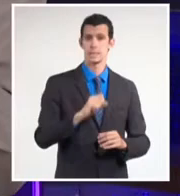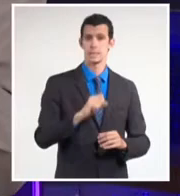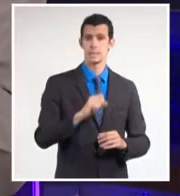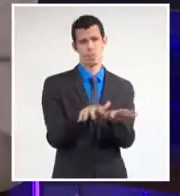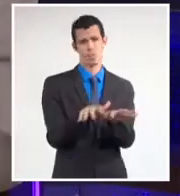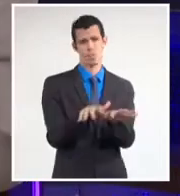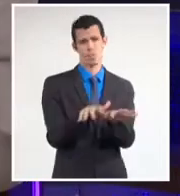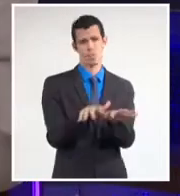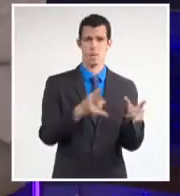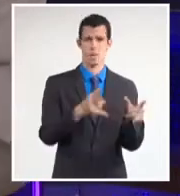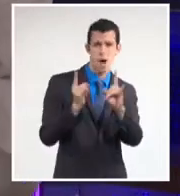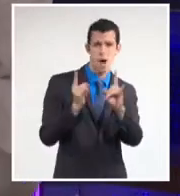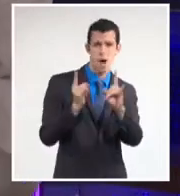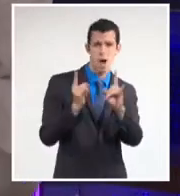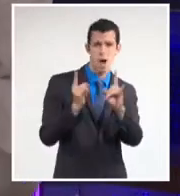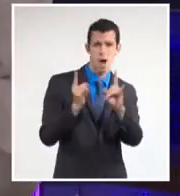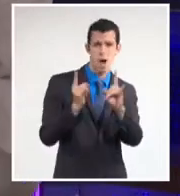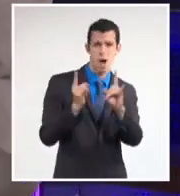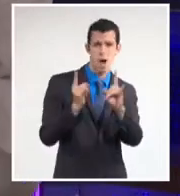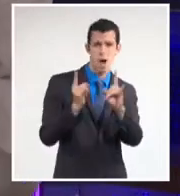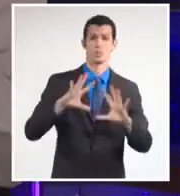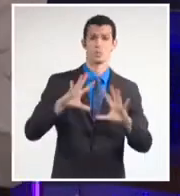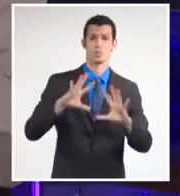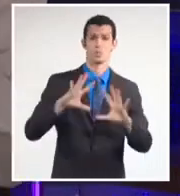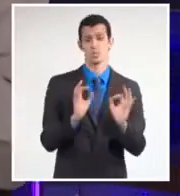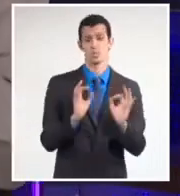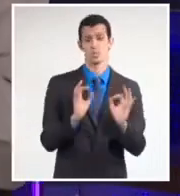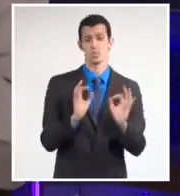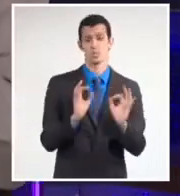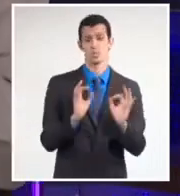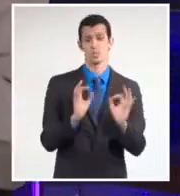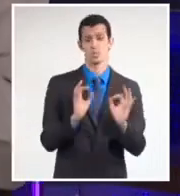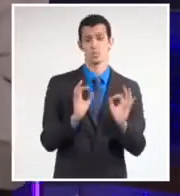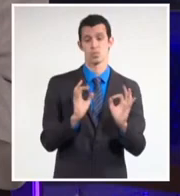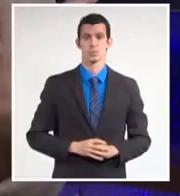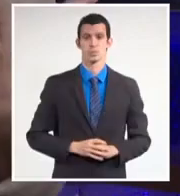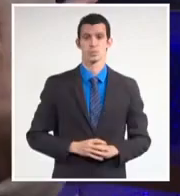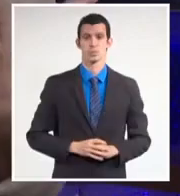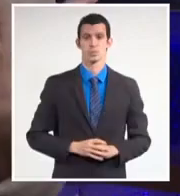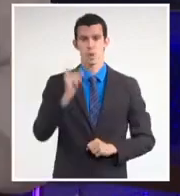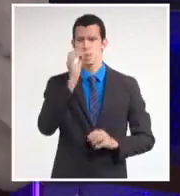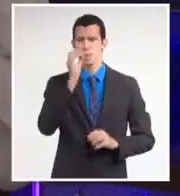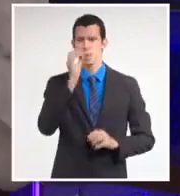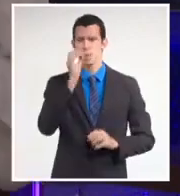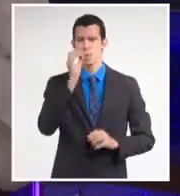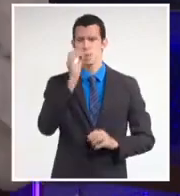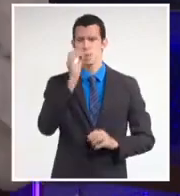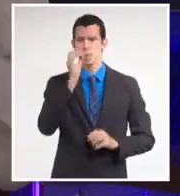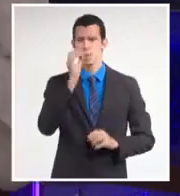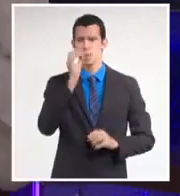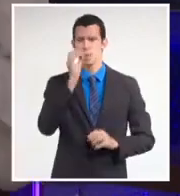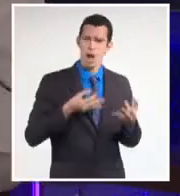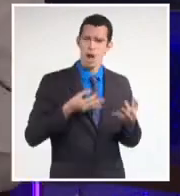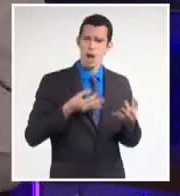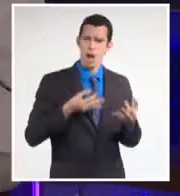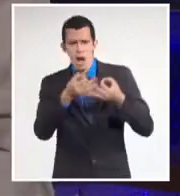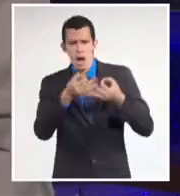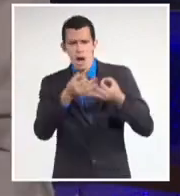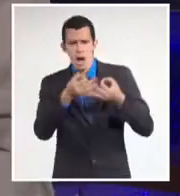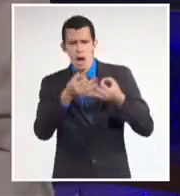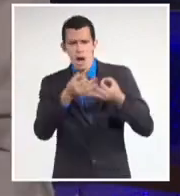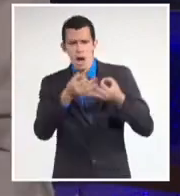COVID-19, pero explicaba Alejandro Gil con esa forma magistral que tiene también de explicar y de llegar a la población con